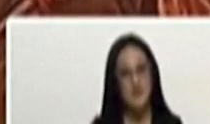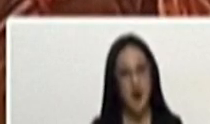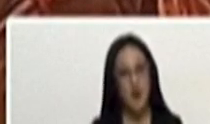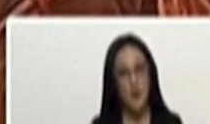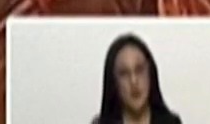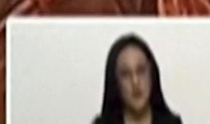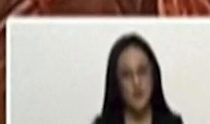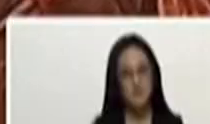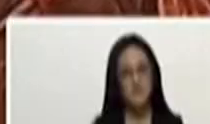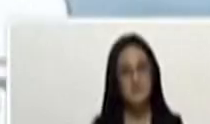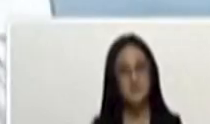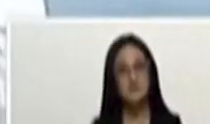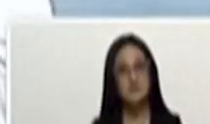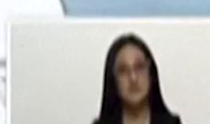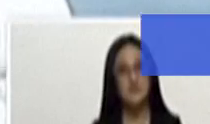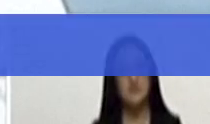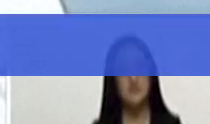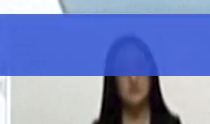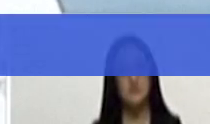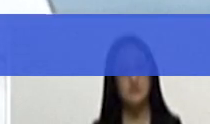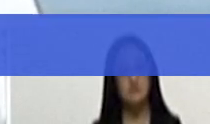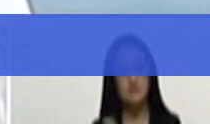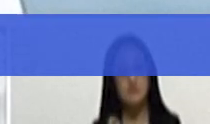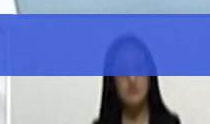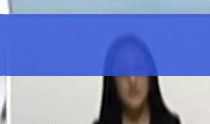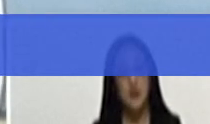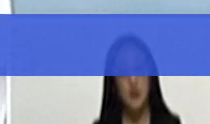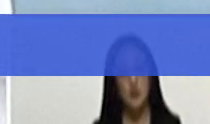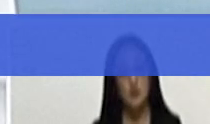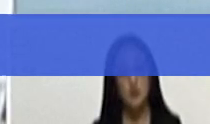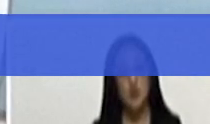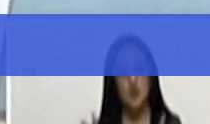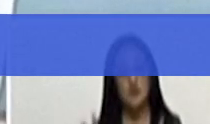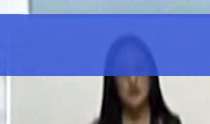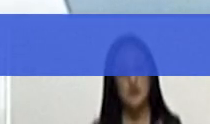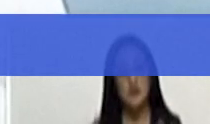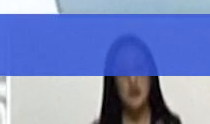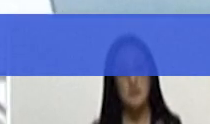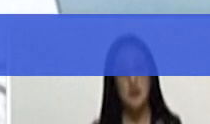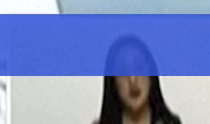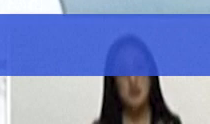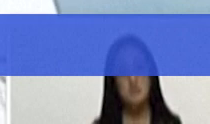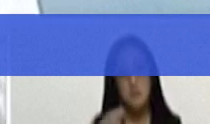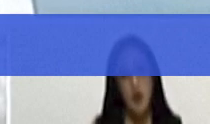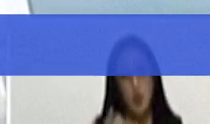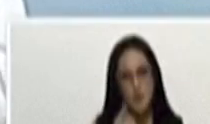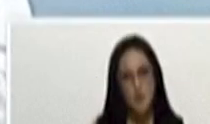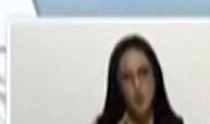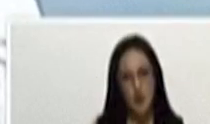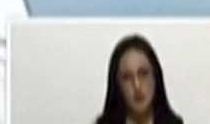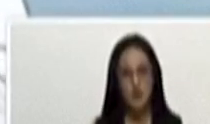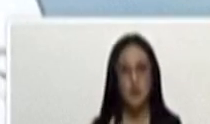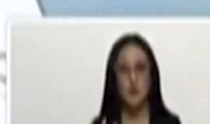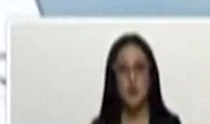acuerdo comercial que actualiza todo lo que tiene que ver con los aranceles que